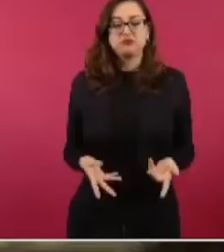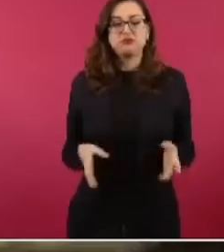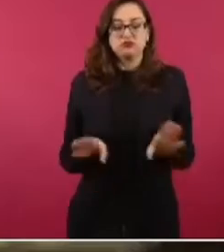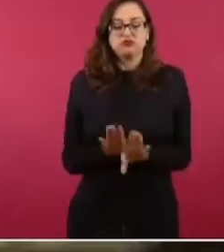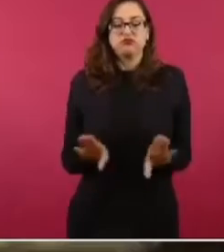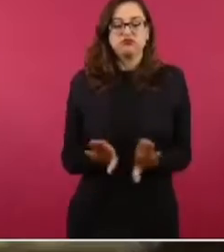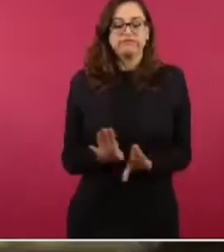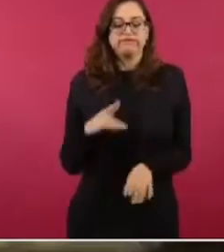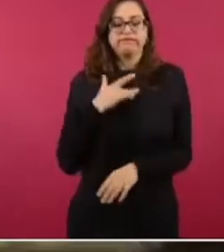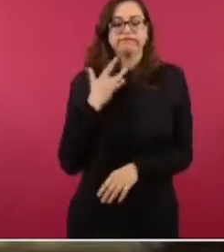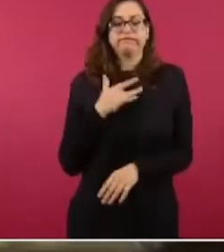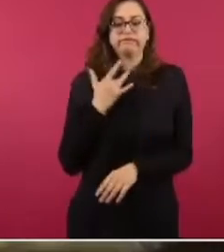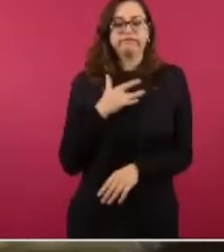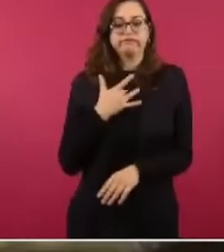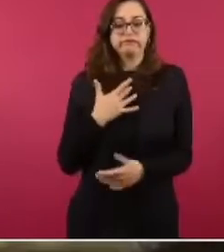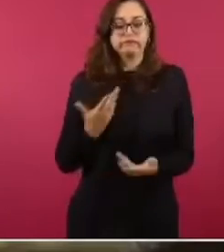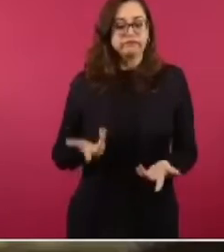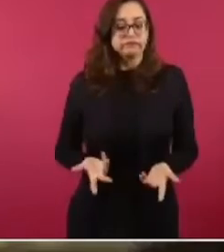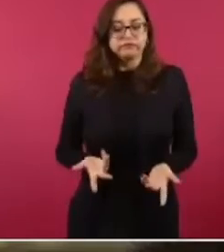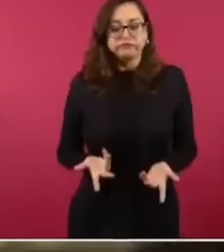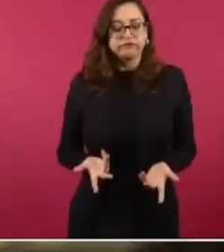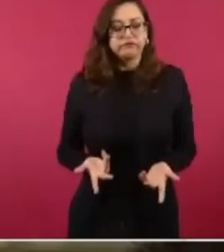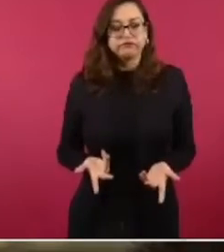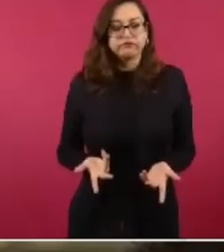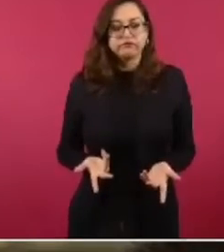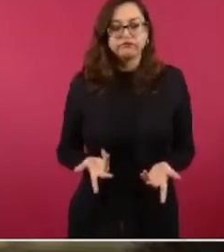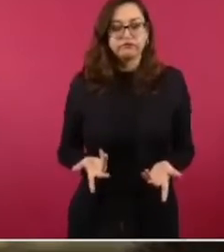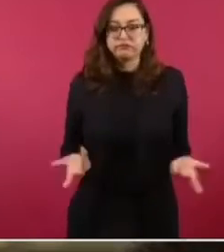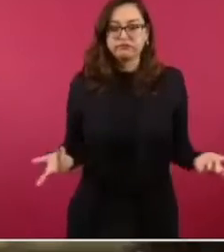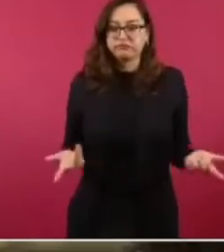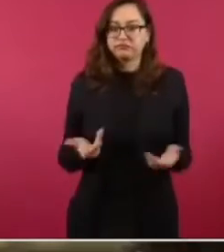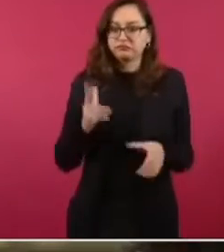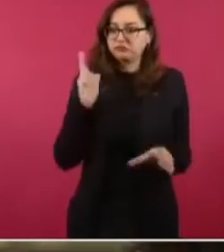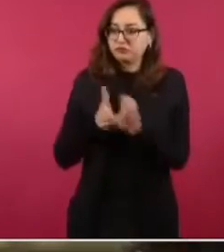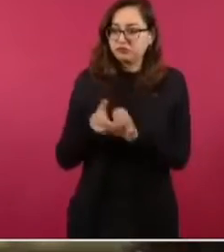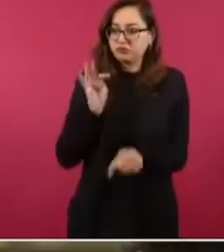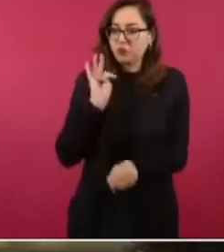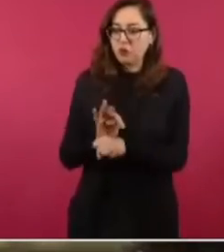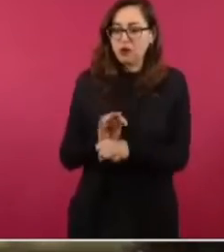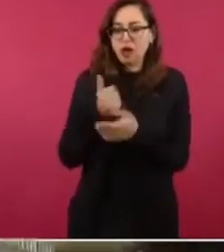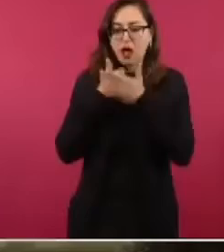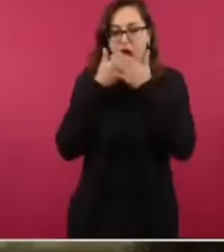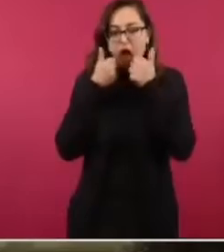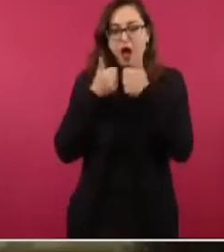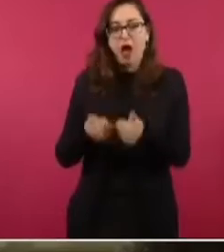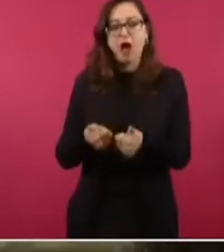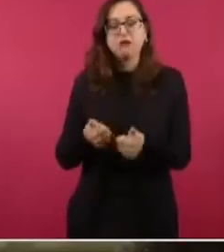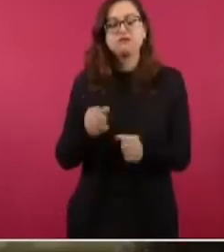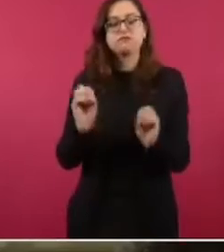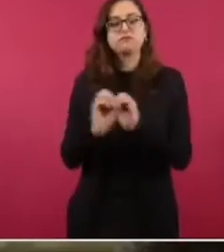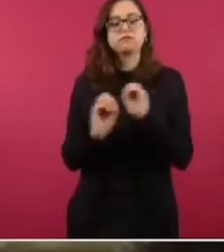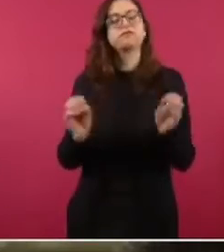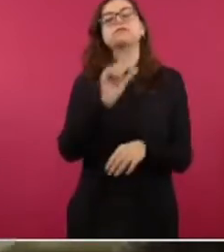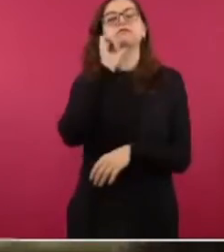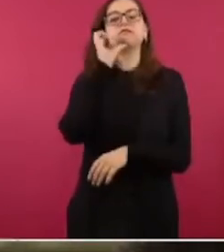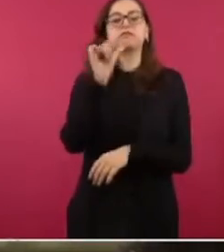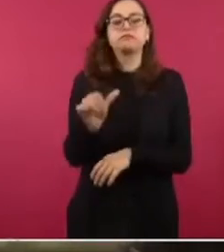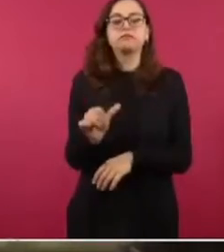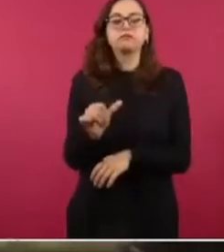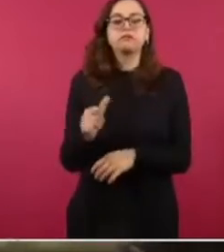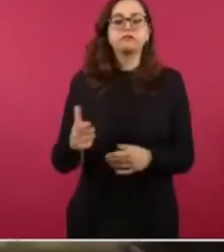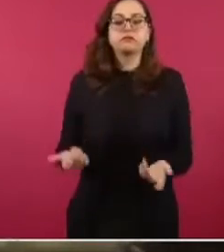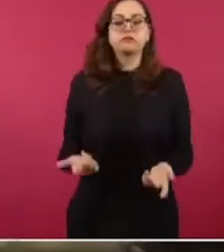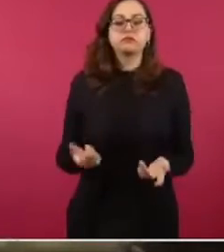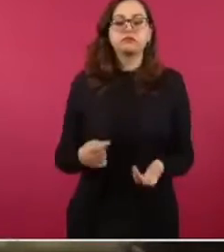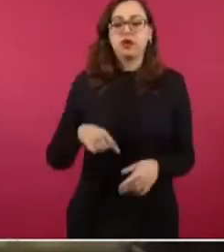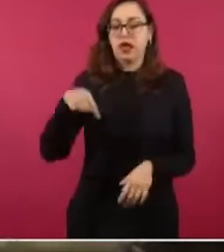sentido? De que pues nunca, pues no hubo ningún refugio. Ahora, aquí en la Ciudad de México llegaron